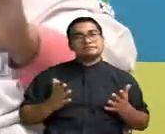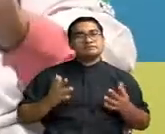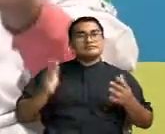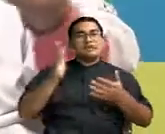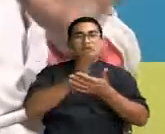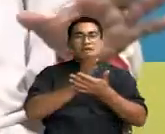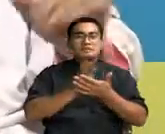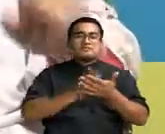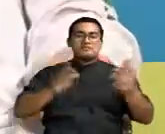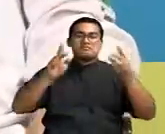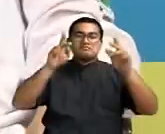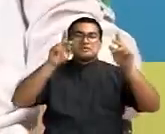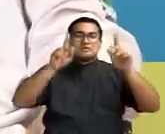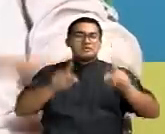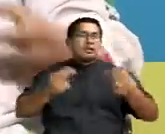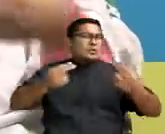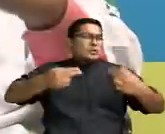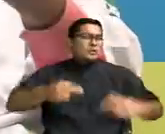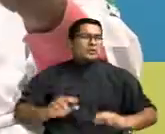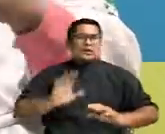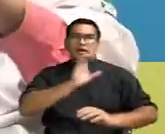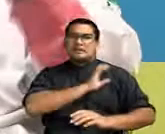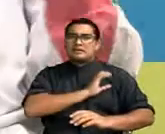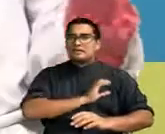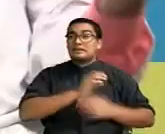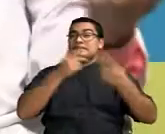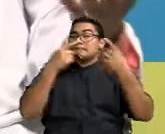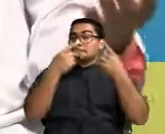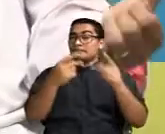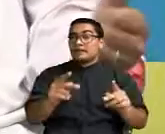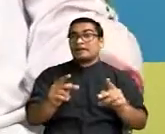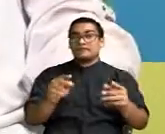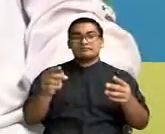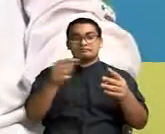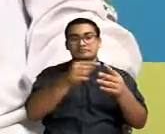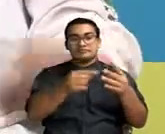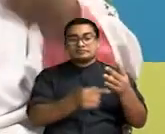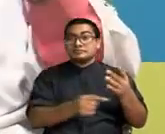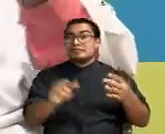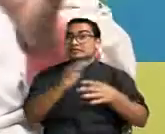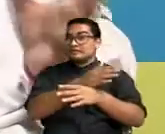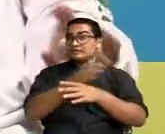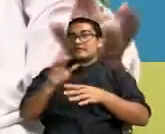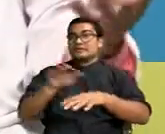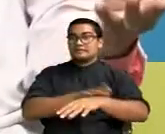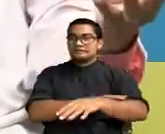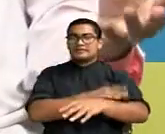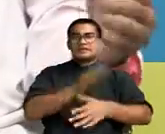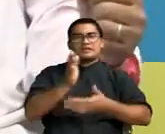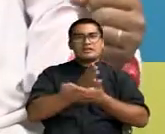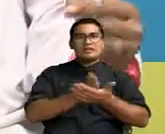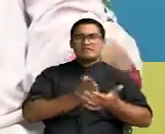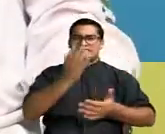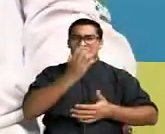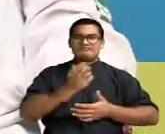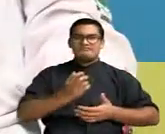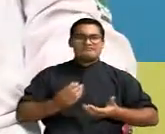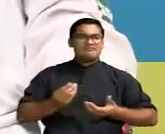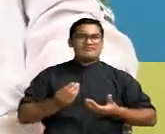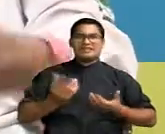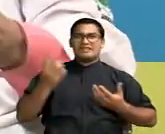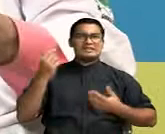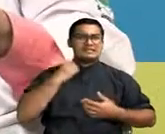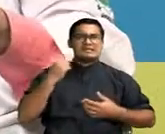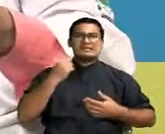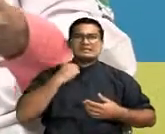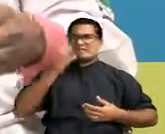carácter, es una cosa. Claro. Pero ya cuando tenemos un conjunto de síntomas, dentro de ellos la irritabilidad excesiva, entonces,